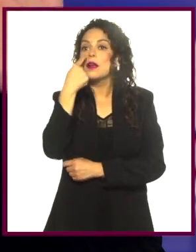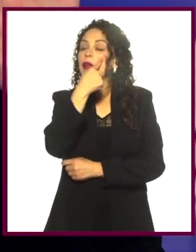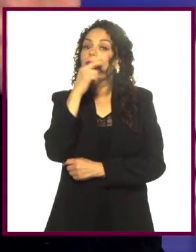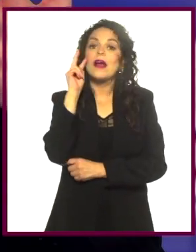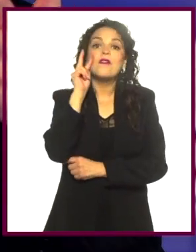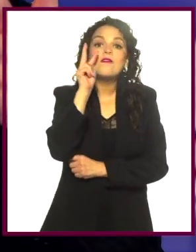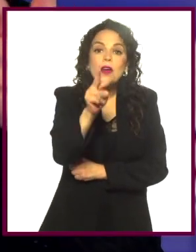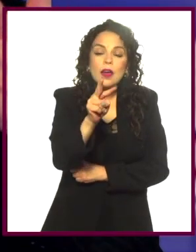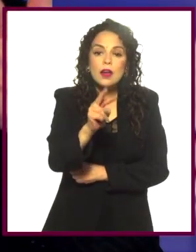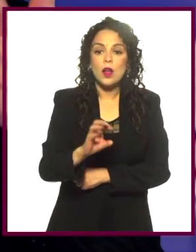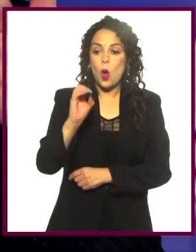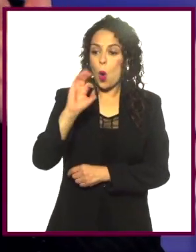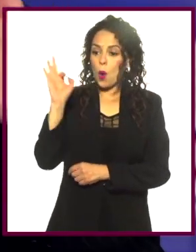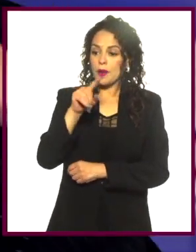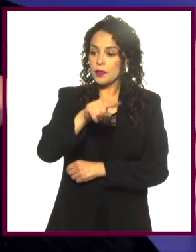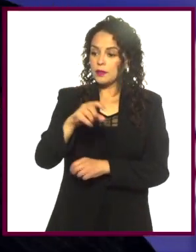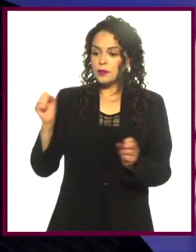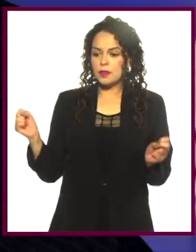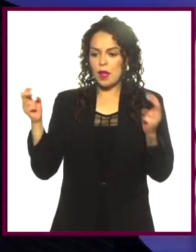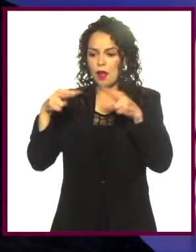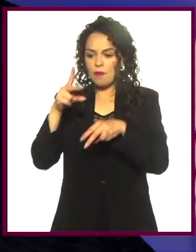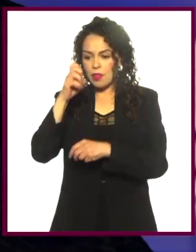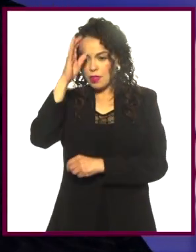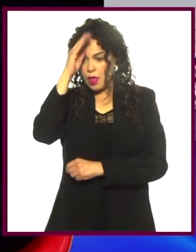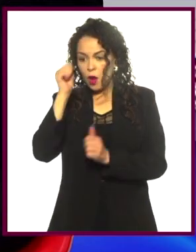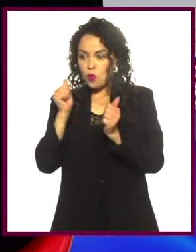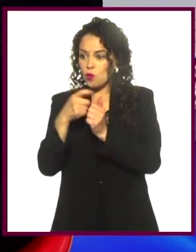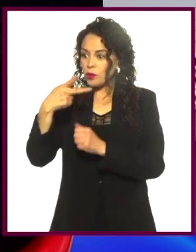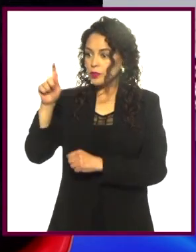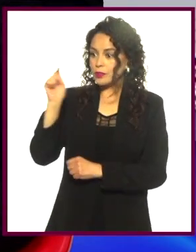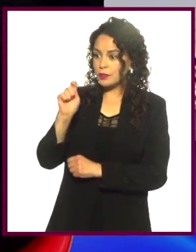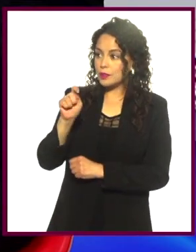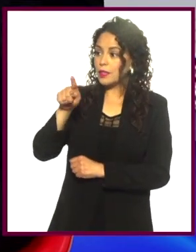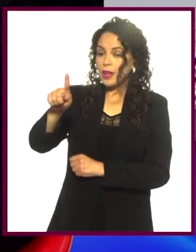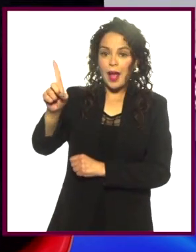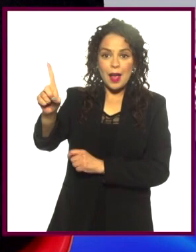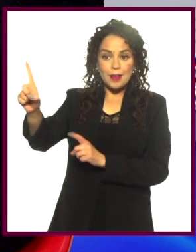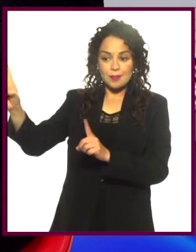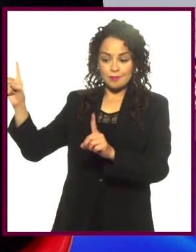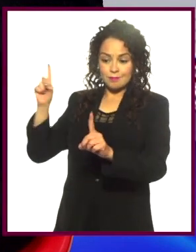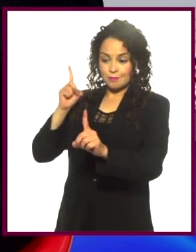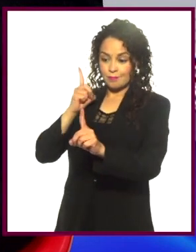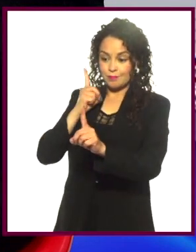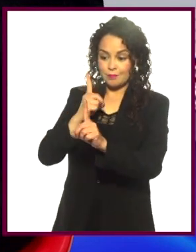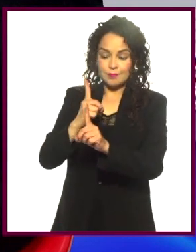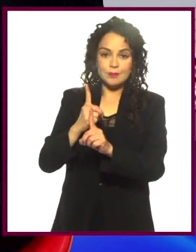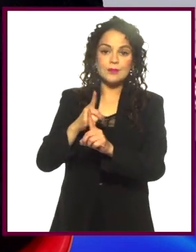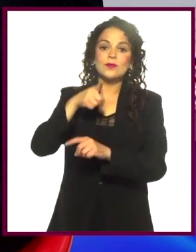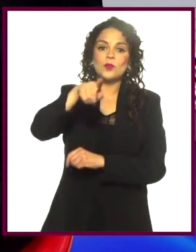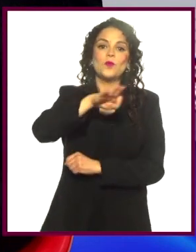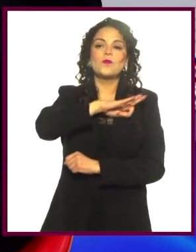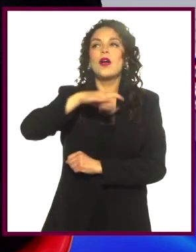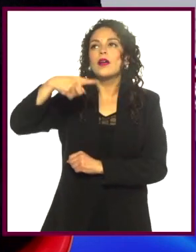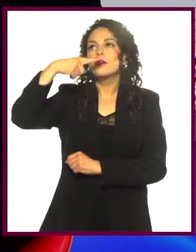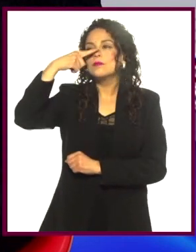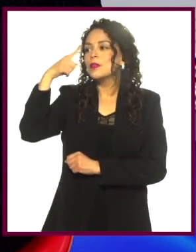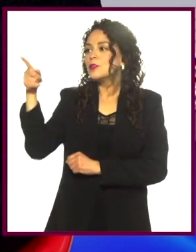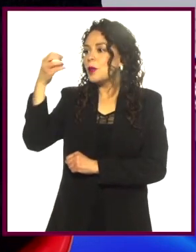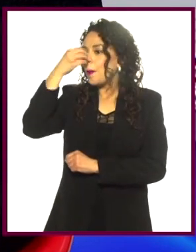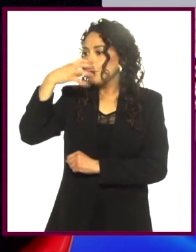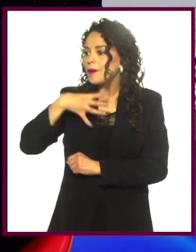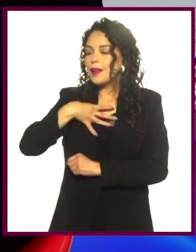de verse con su novia, si ella lo sorprende por la espalda, a lo mejor usted pudo oler el perfume que ella